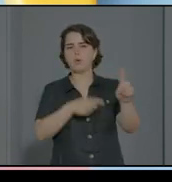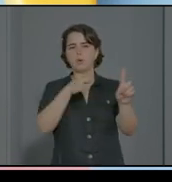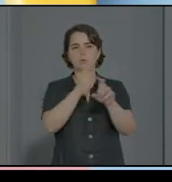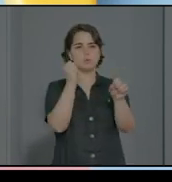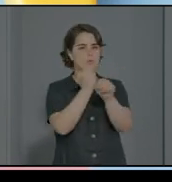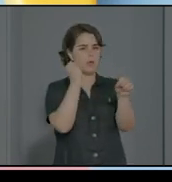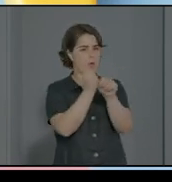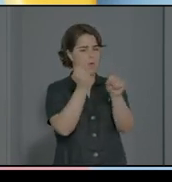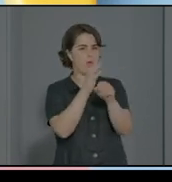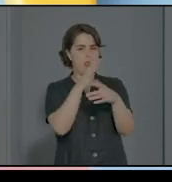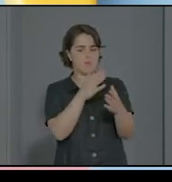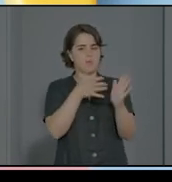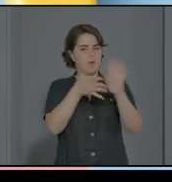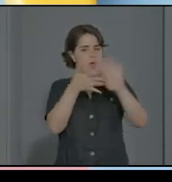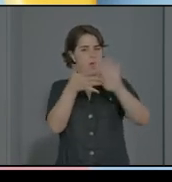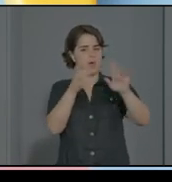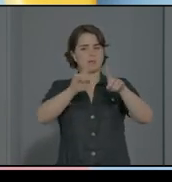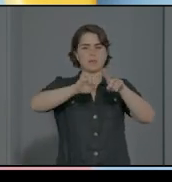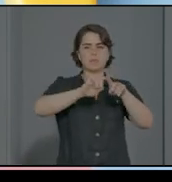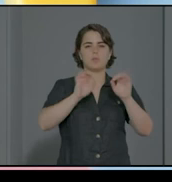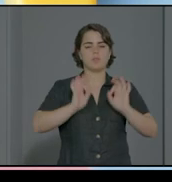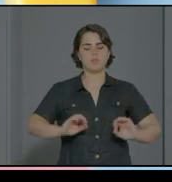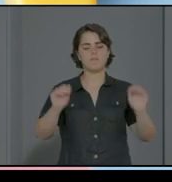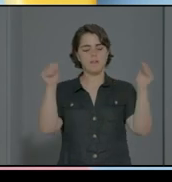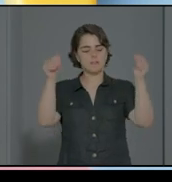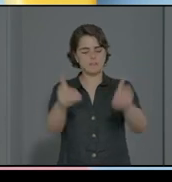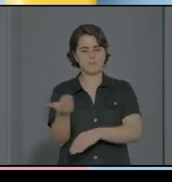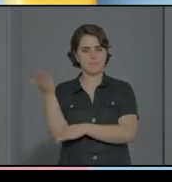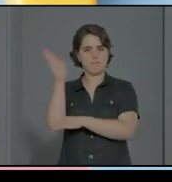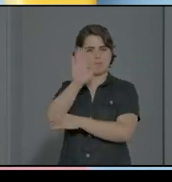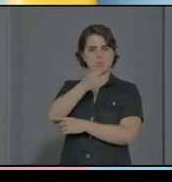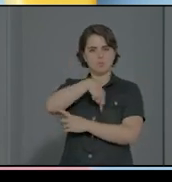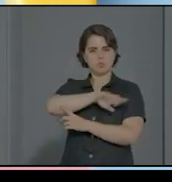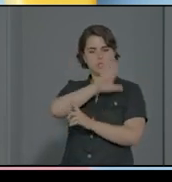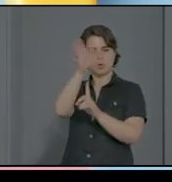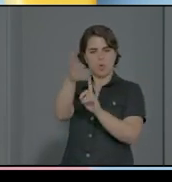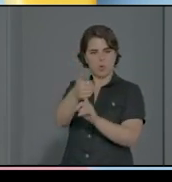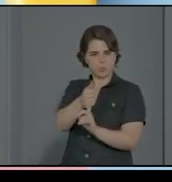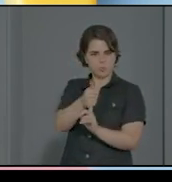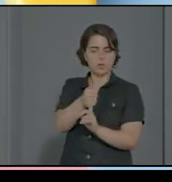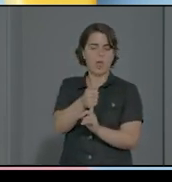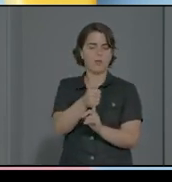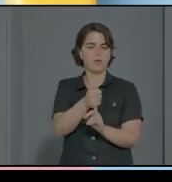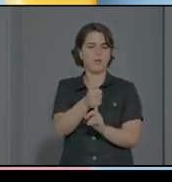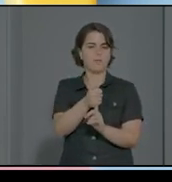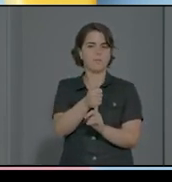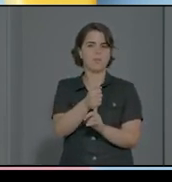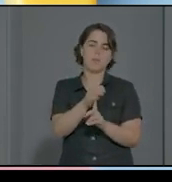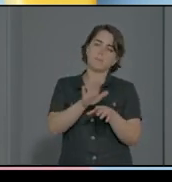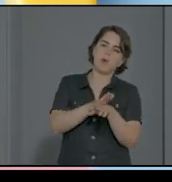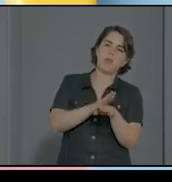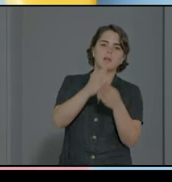rápidamente una tipología de intervención que hemos encontrado en este tipo de estudio es